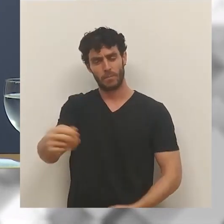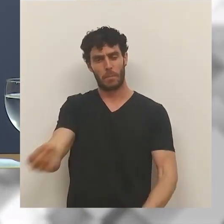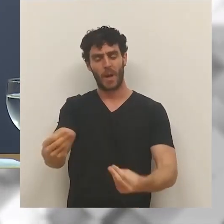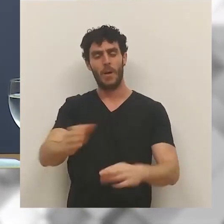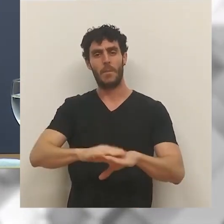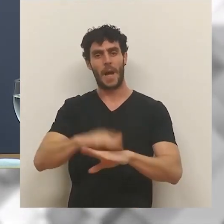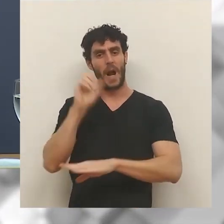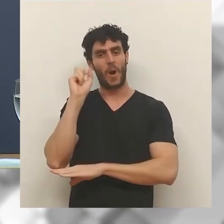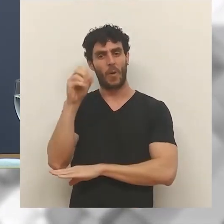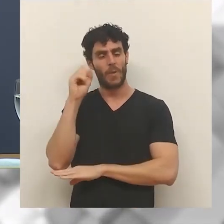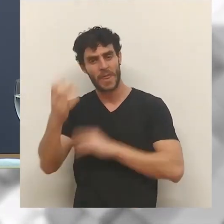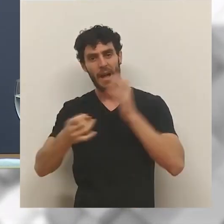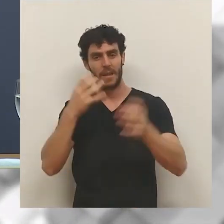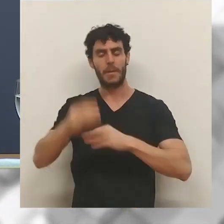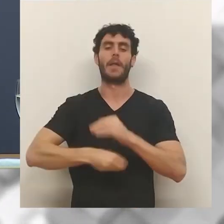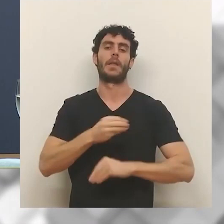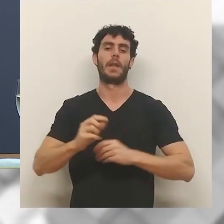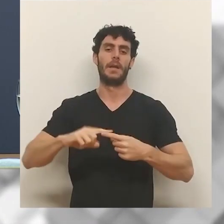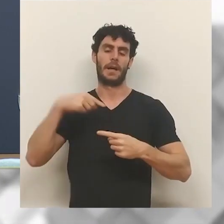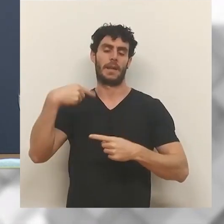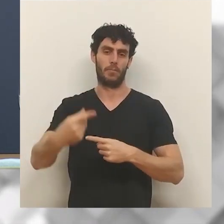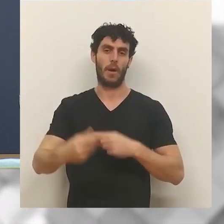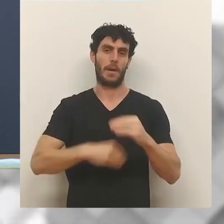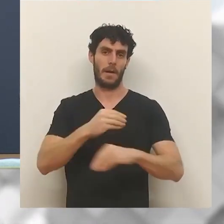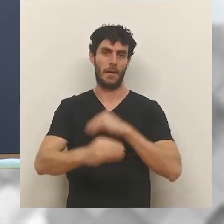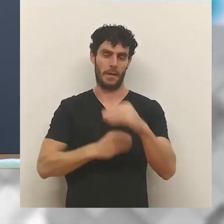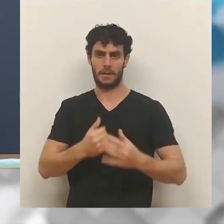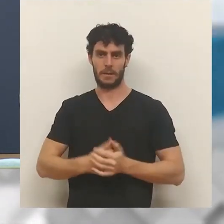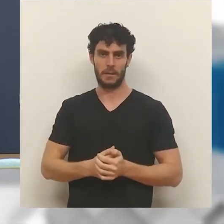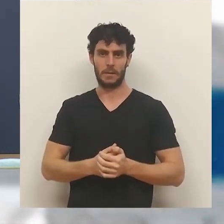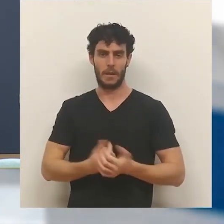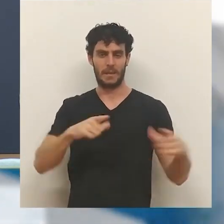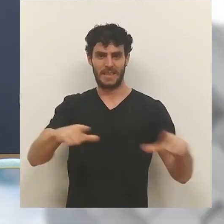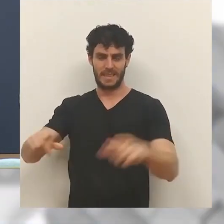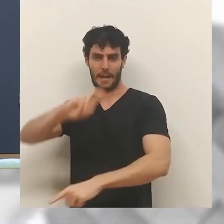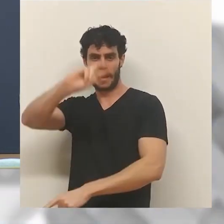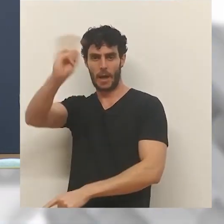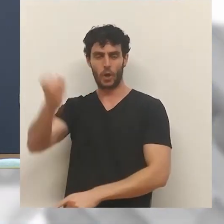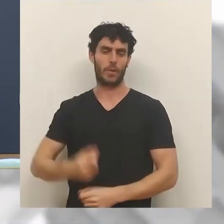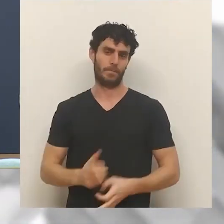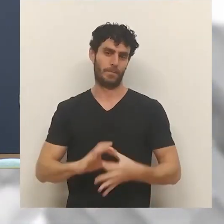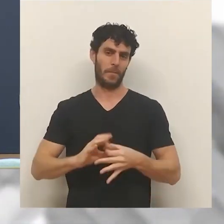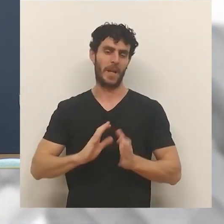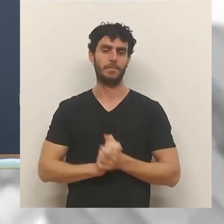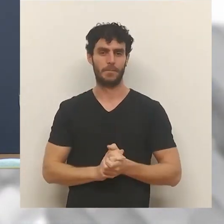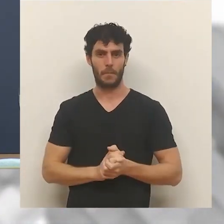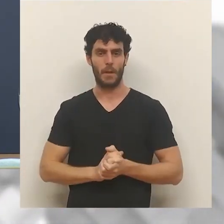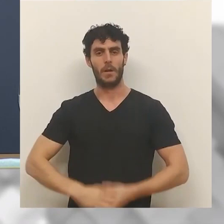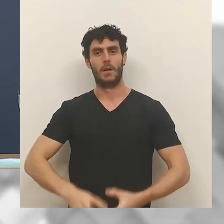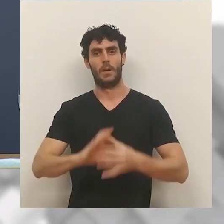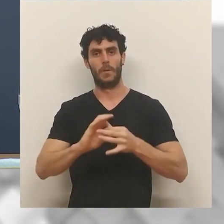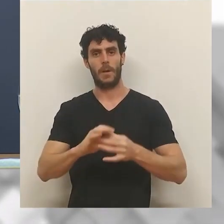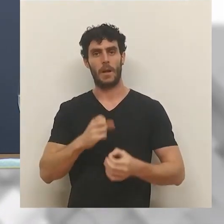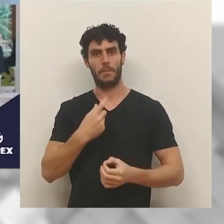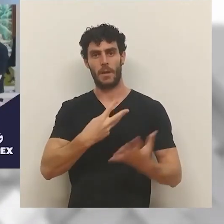una situación allí para hacer todas estas actividades que luego además se van a hacer en otras salas de